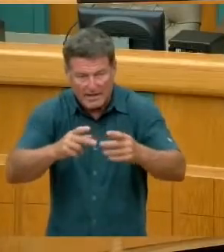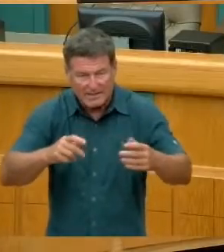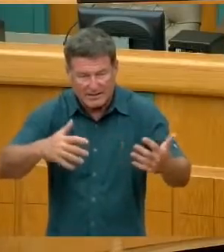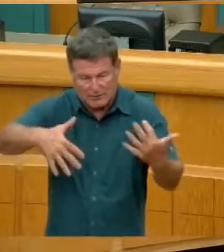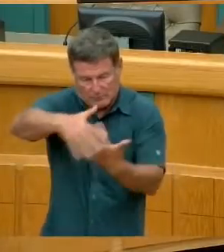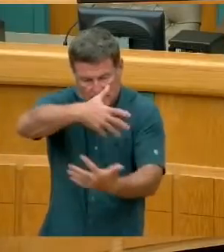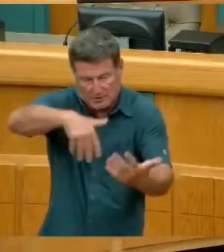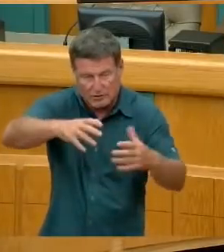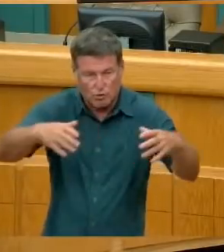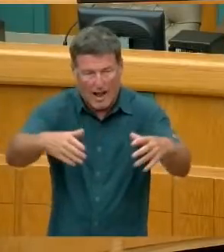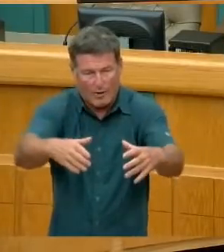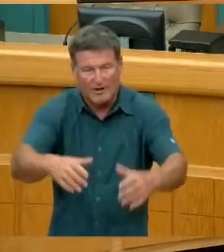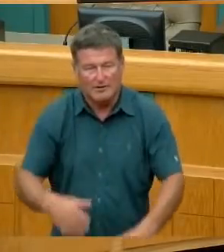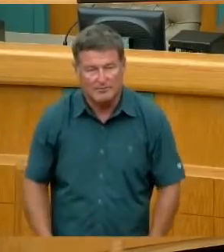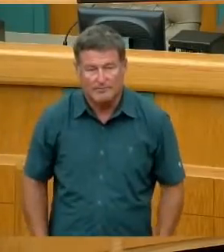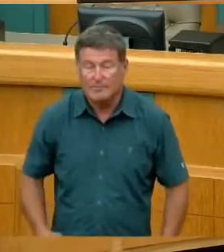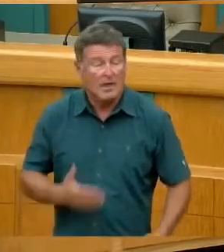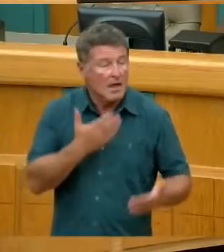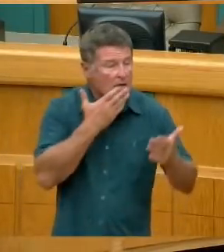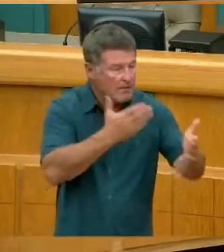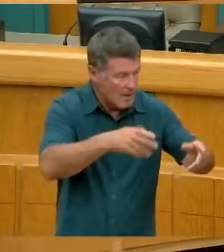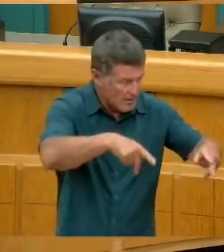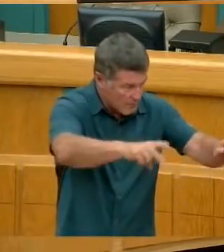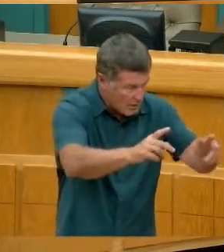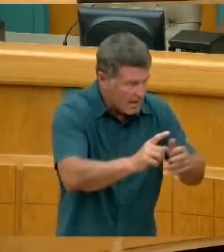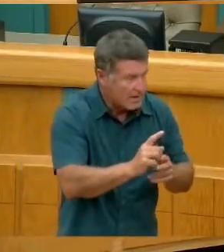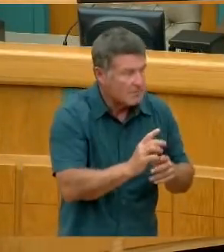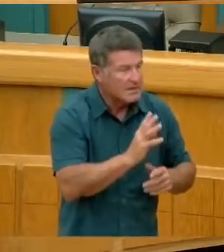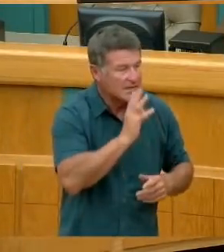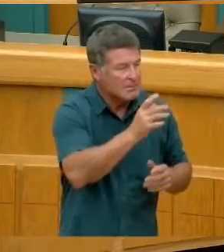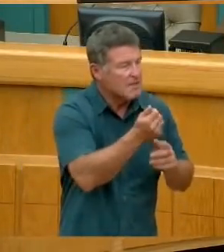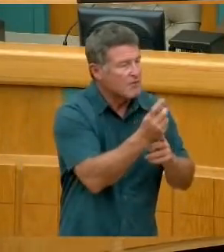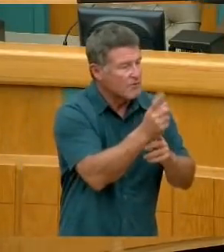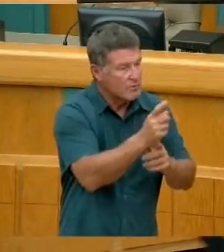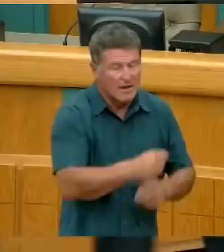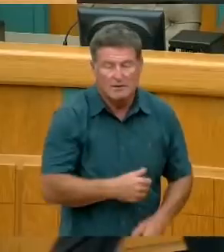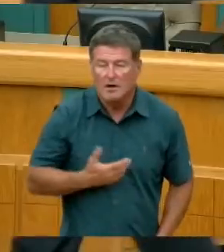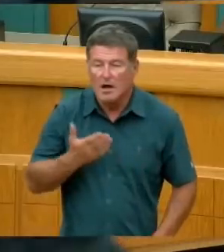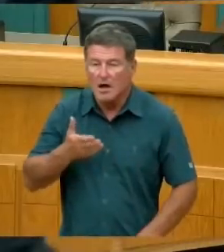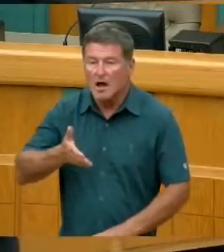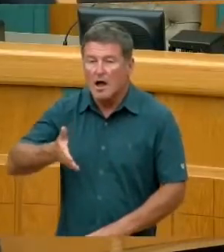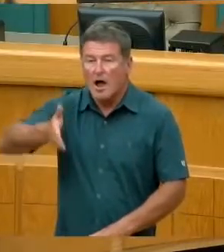for giving me a few minutes to speak, and God bless all of you. Thanks.